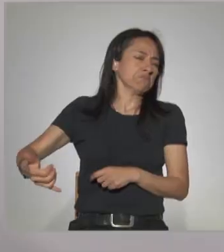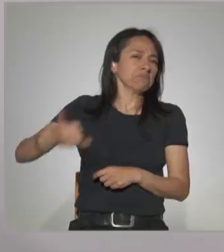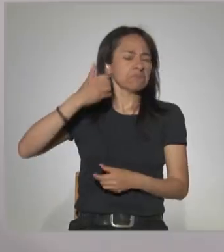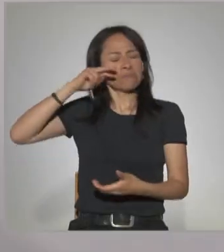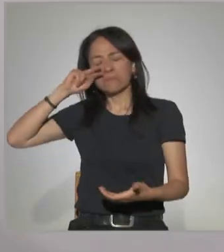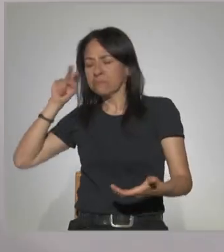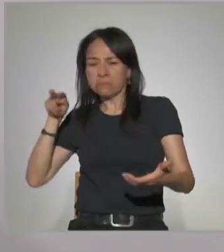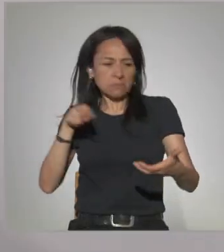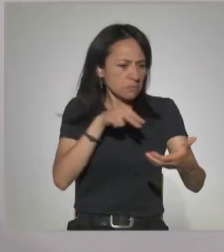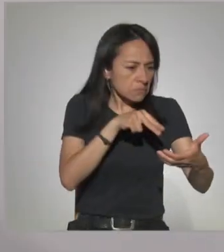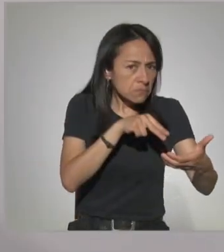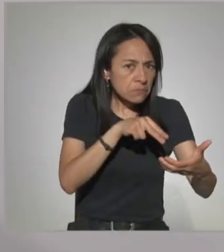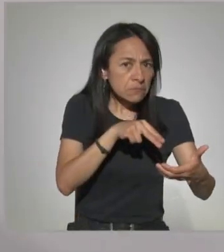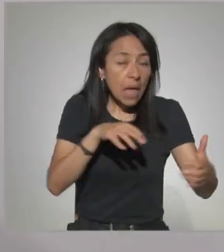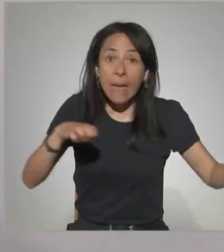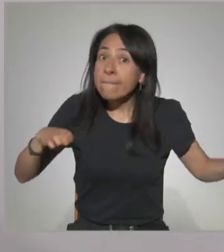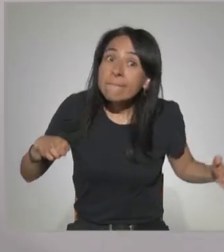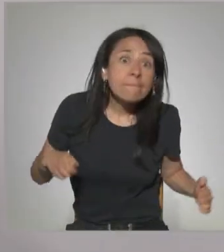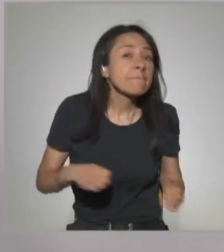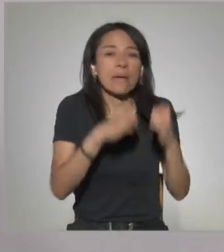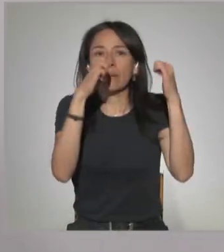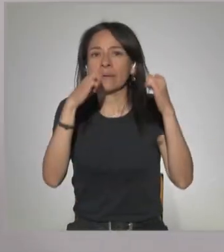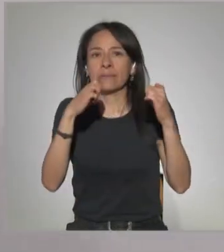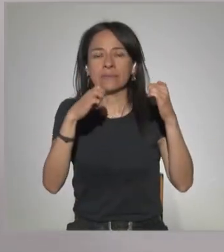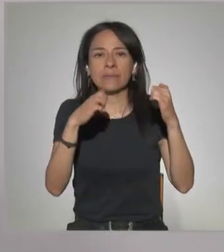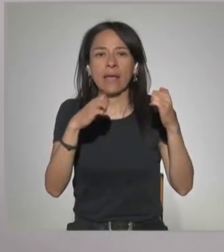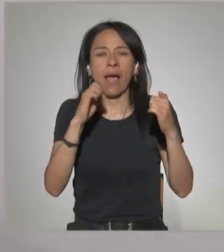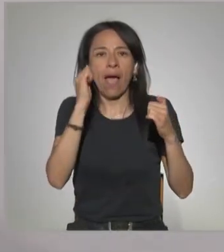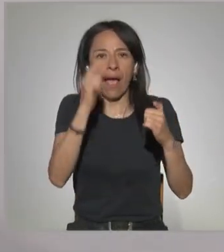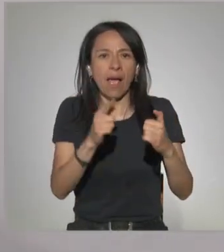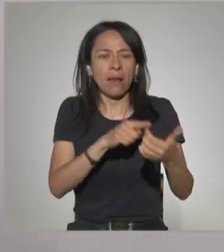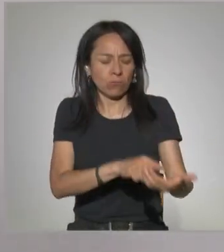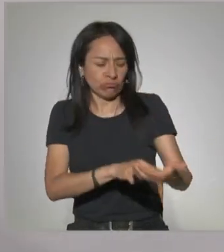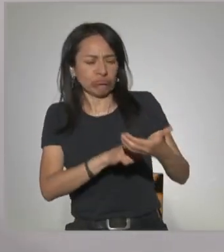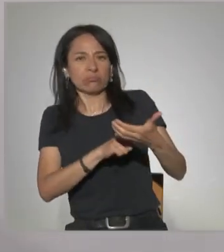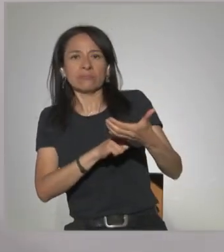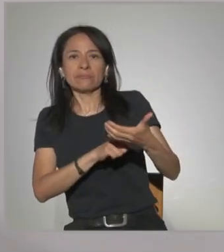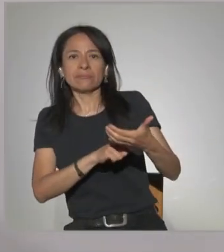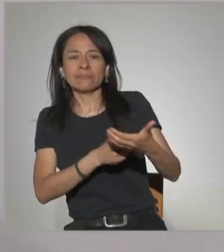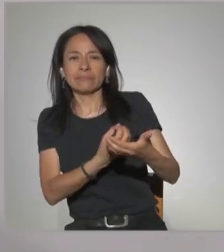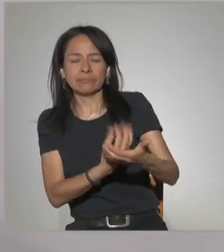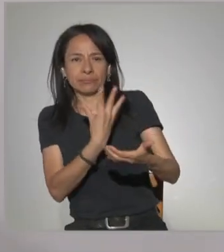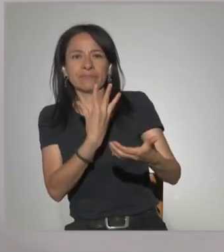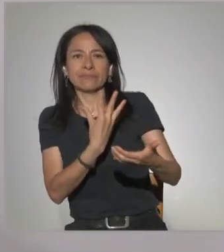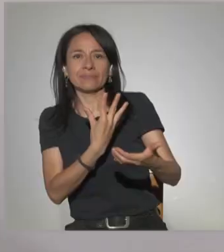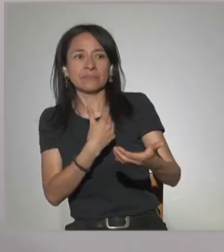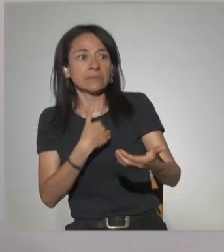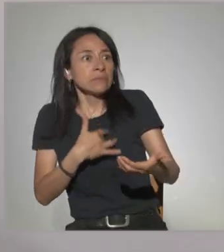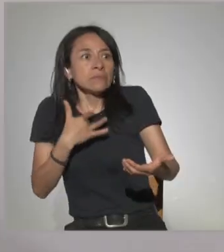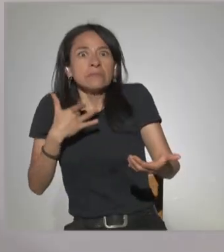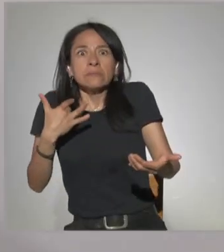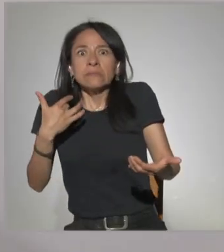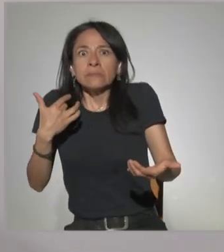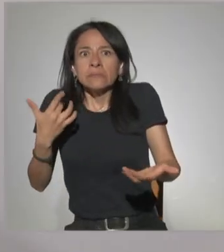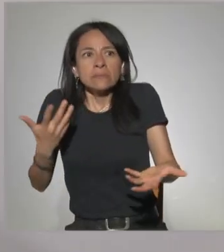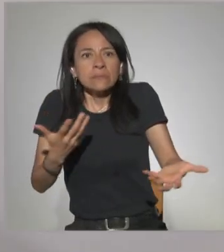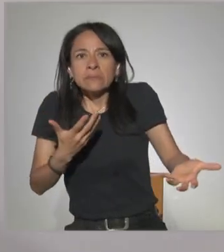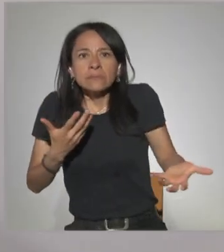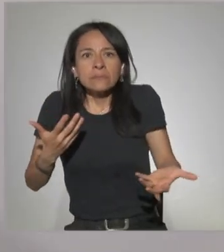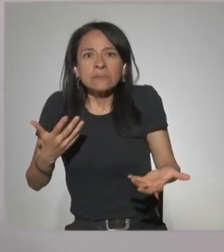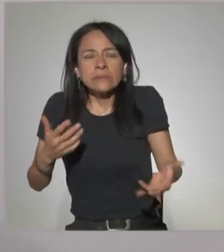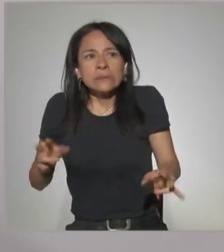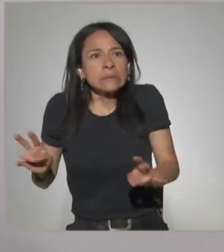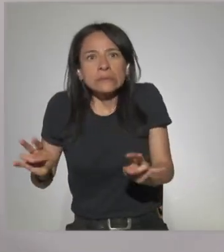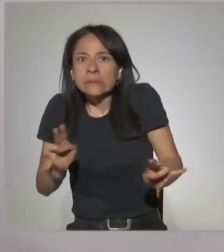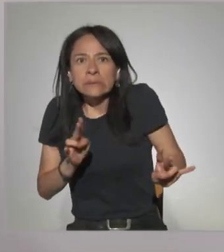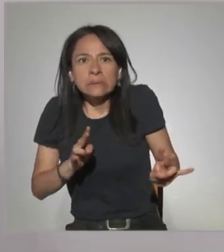emergencia, pero no me estimula de la manera como si sería de una manera